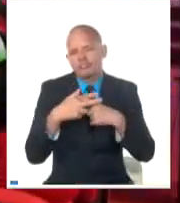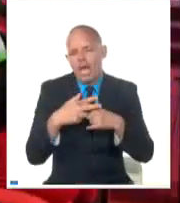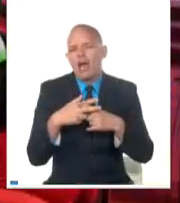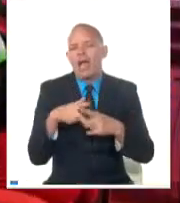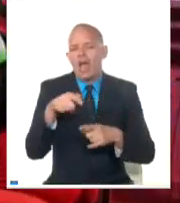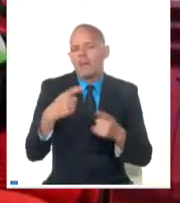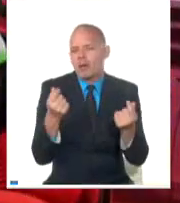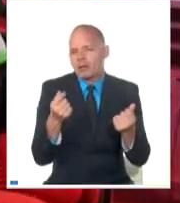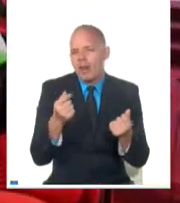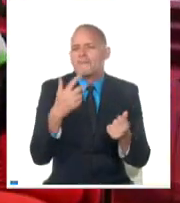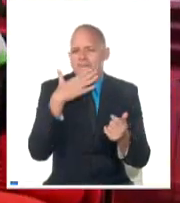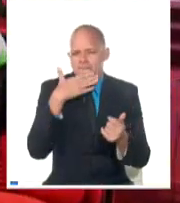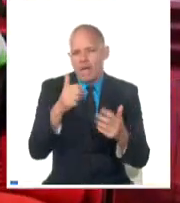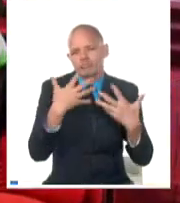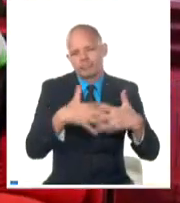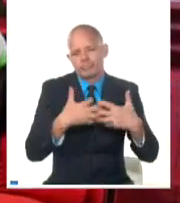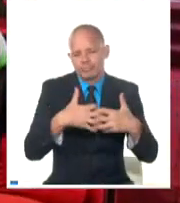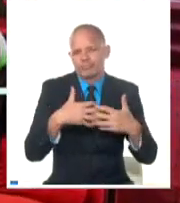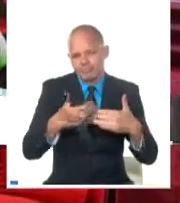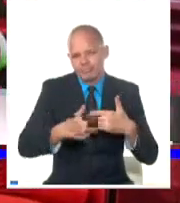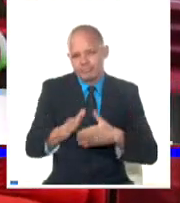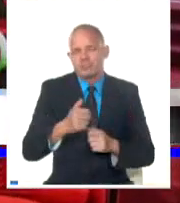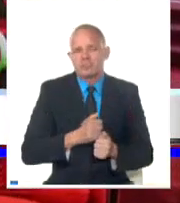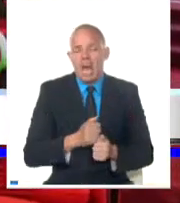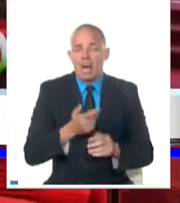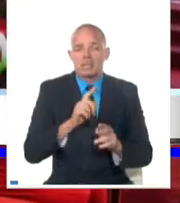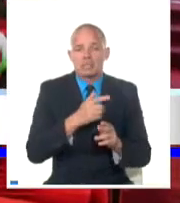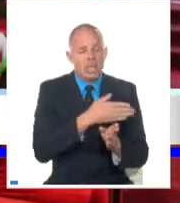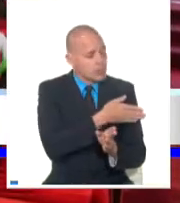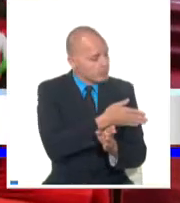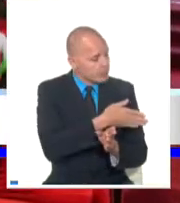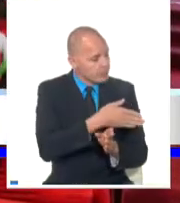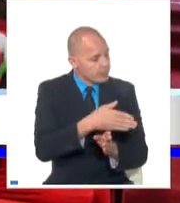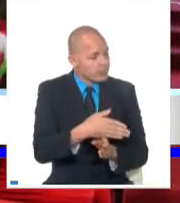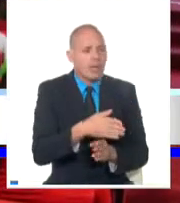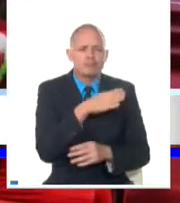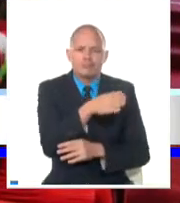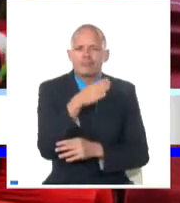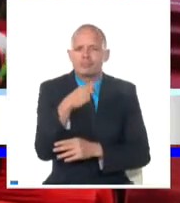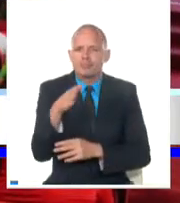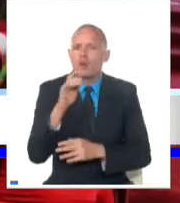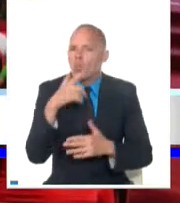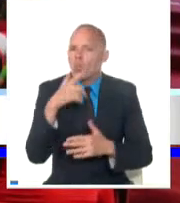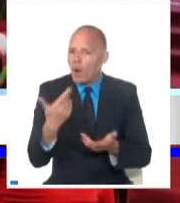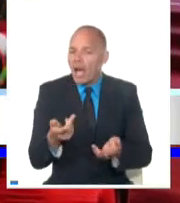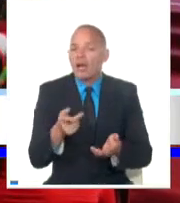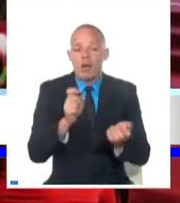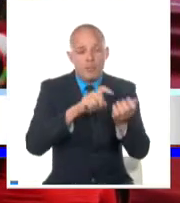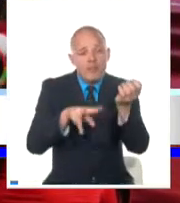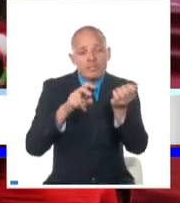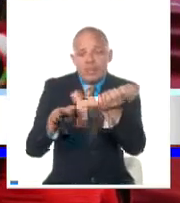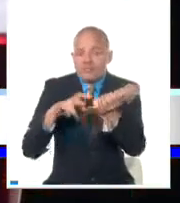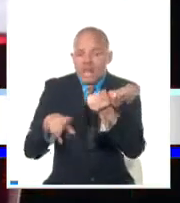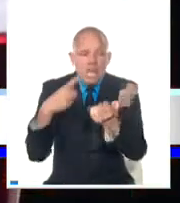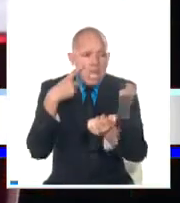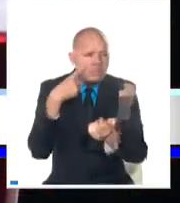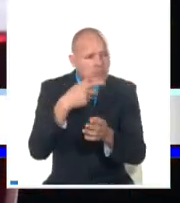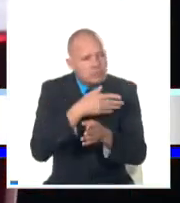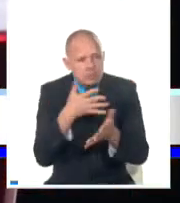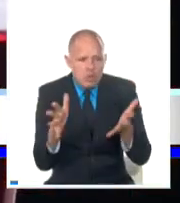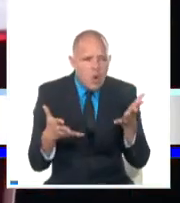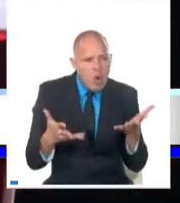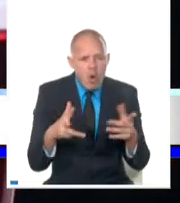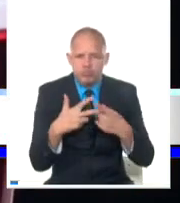y productivos. Durante las últimas semanas, Díaz-Canel ha visitado varias provincias evaluando las acciones para lograr